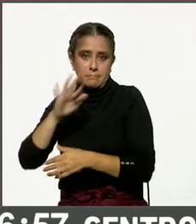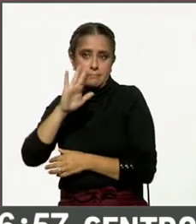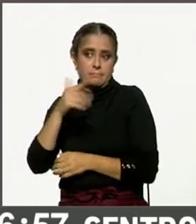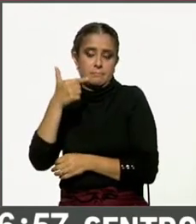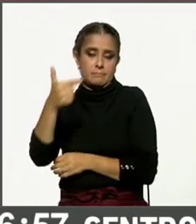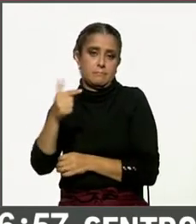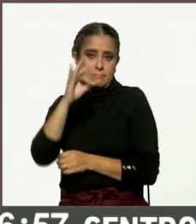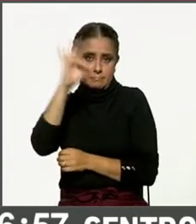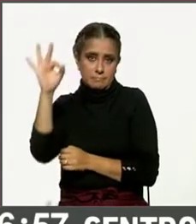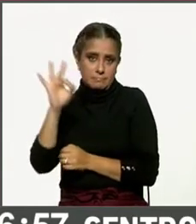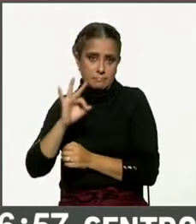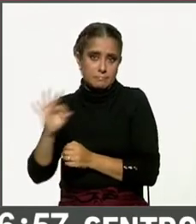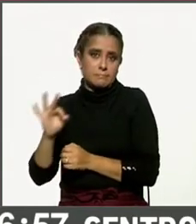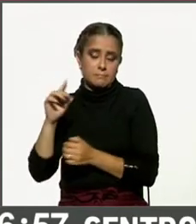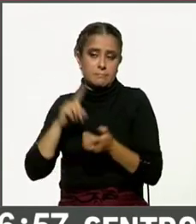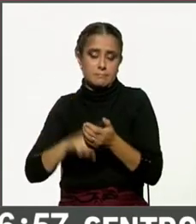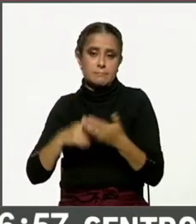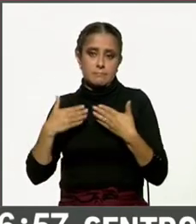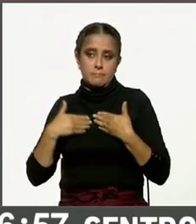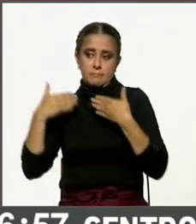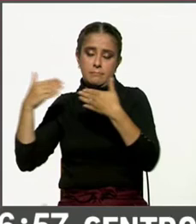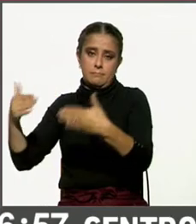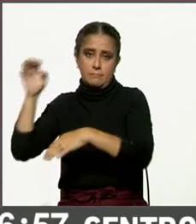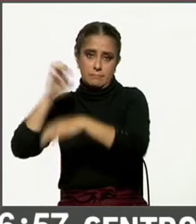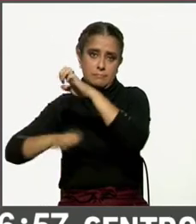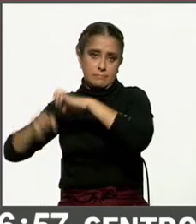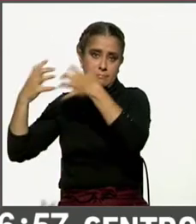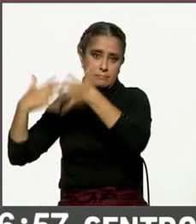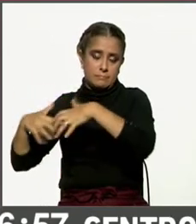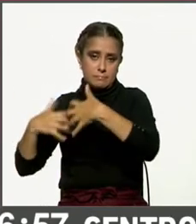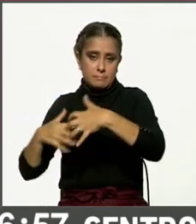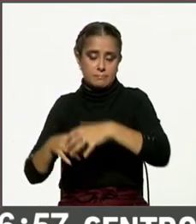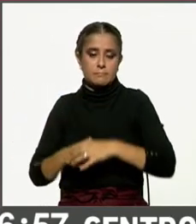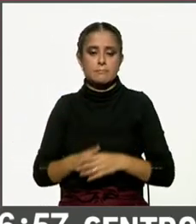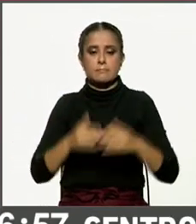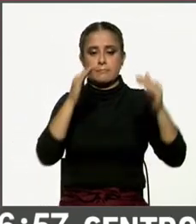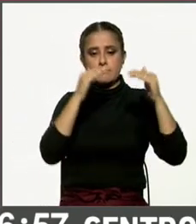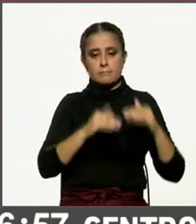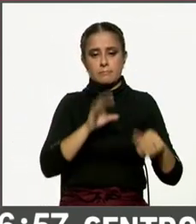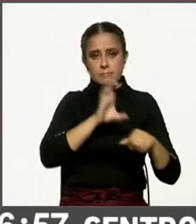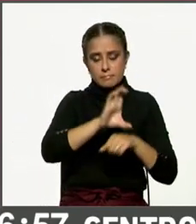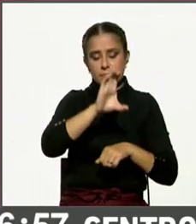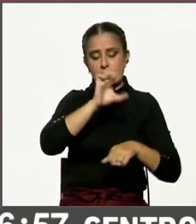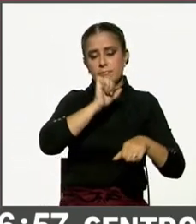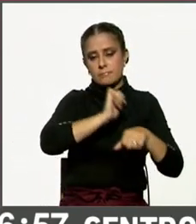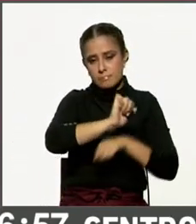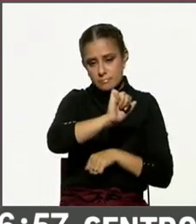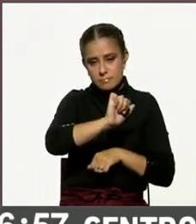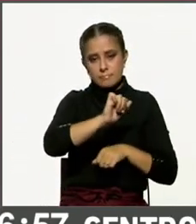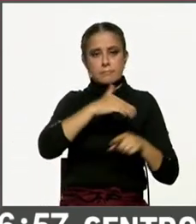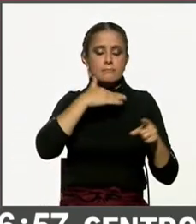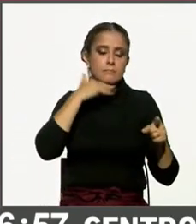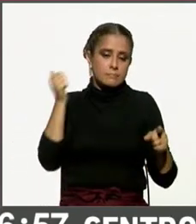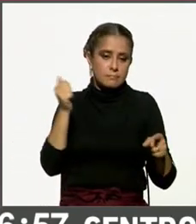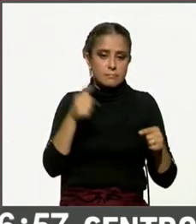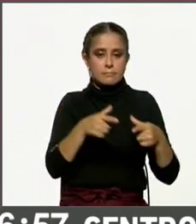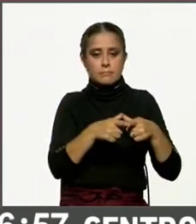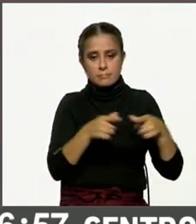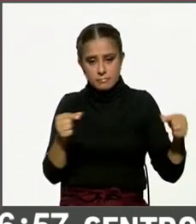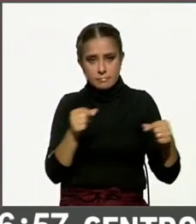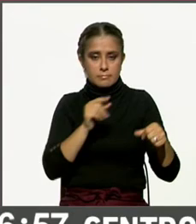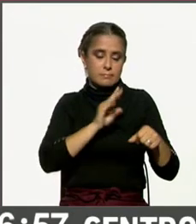57% de la población entre primera y segunda respuesta, y por debajo Colombia, Argentina, Alemania, Japón,